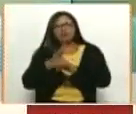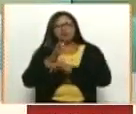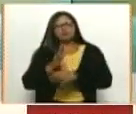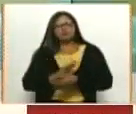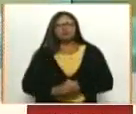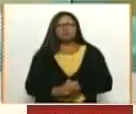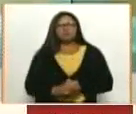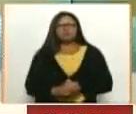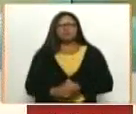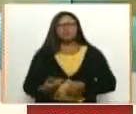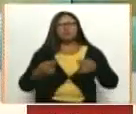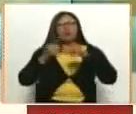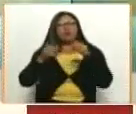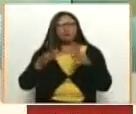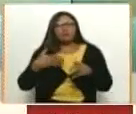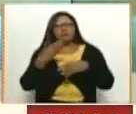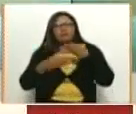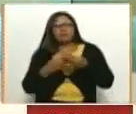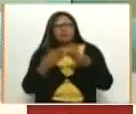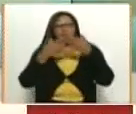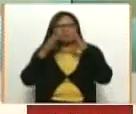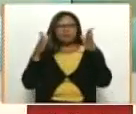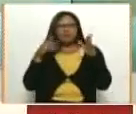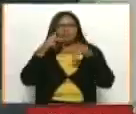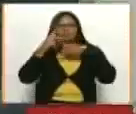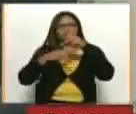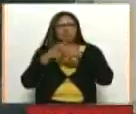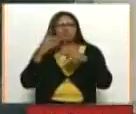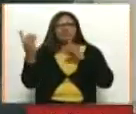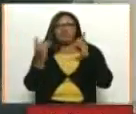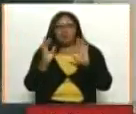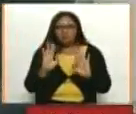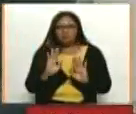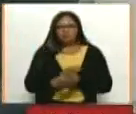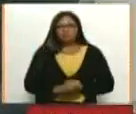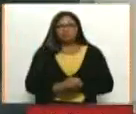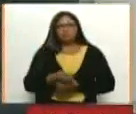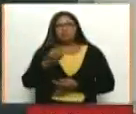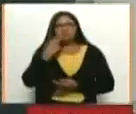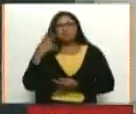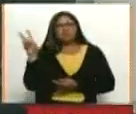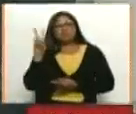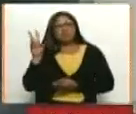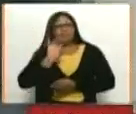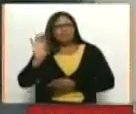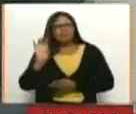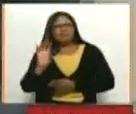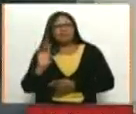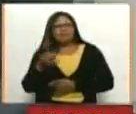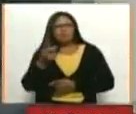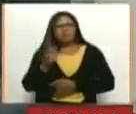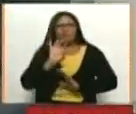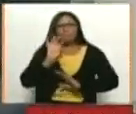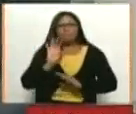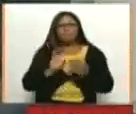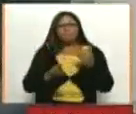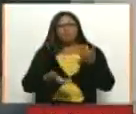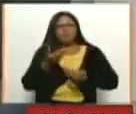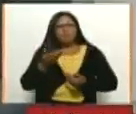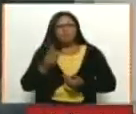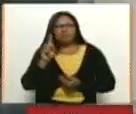también habló de la posibilidad, ¿no?, de abrirse al proceso de diálogo. Mira, Venezuela es un país que no es poco importante en el escenario